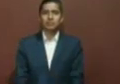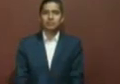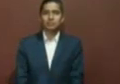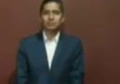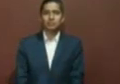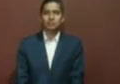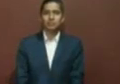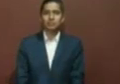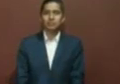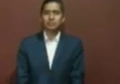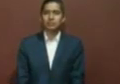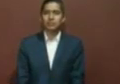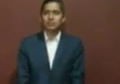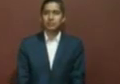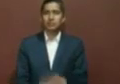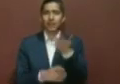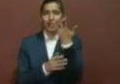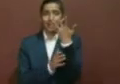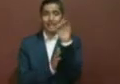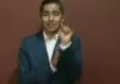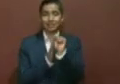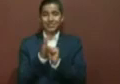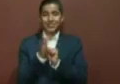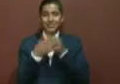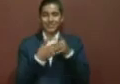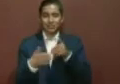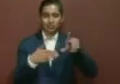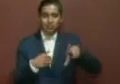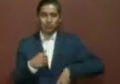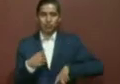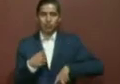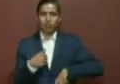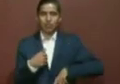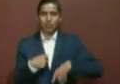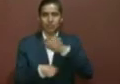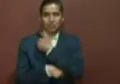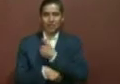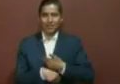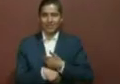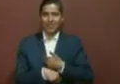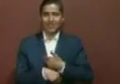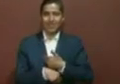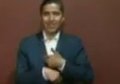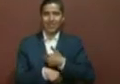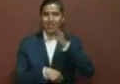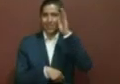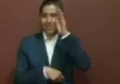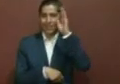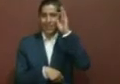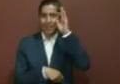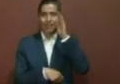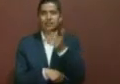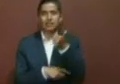En los primeros 10 meses del gobierno del presidente Calderón iban